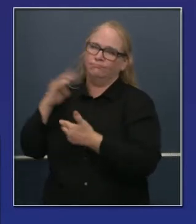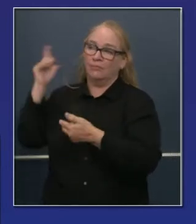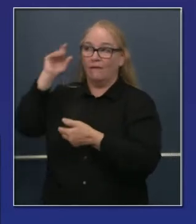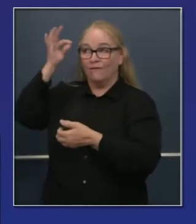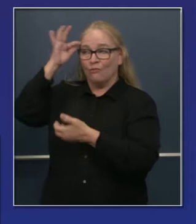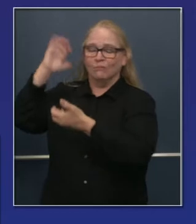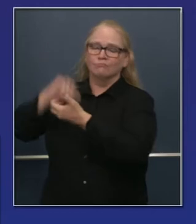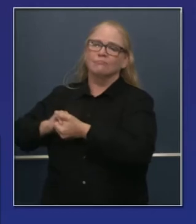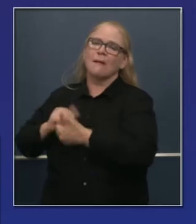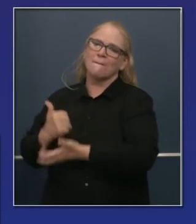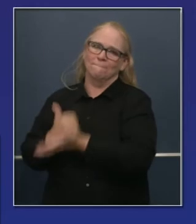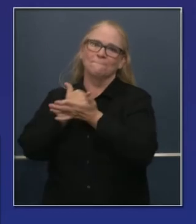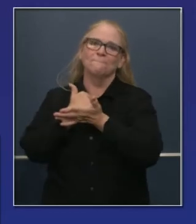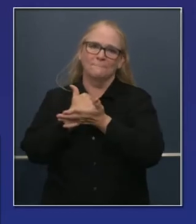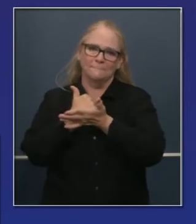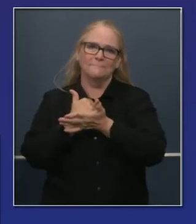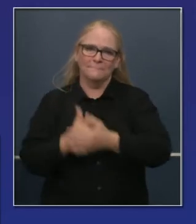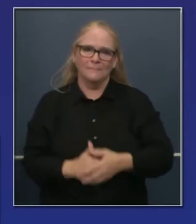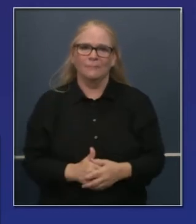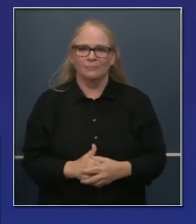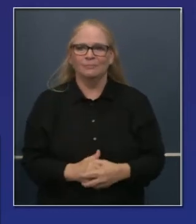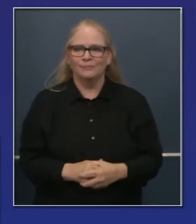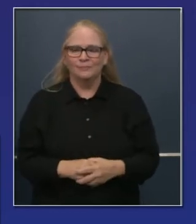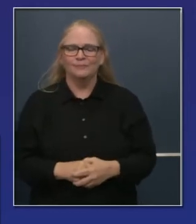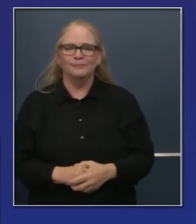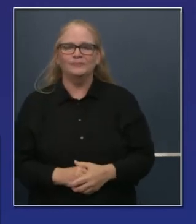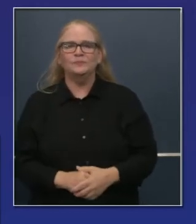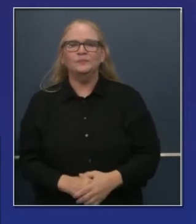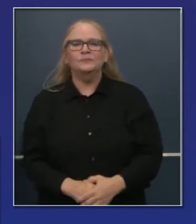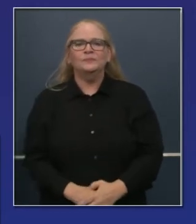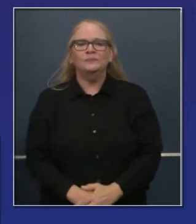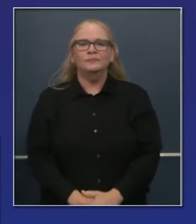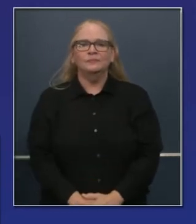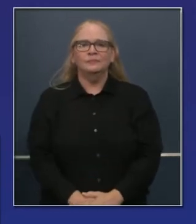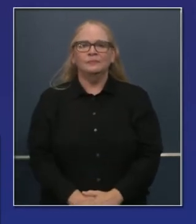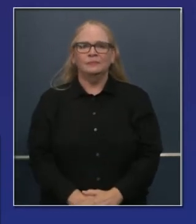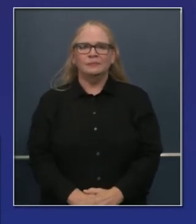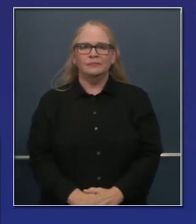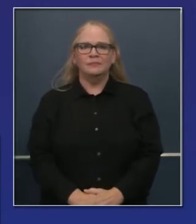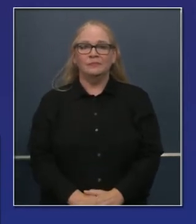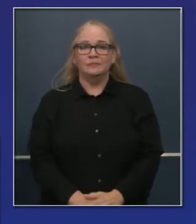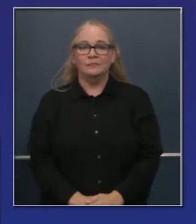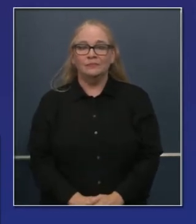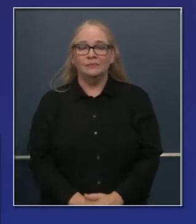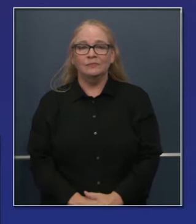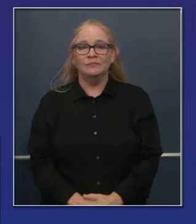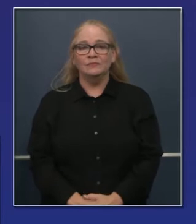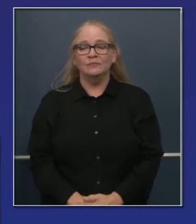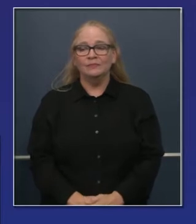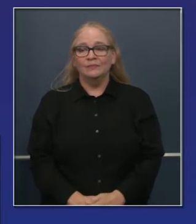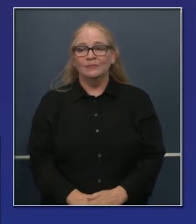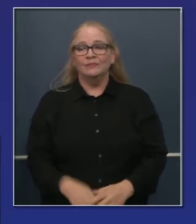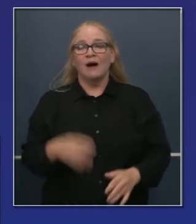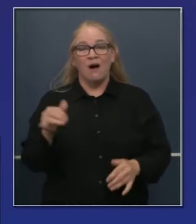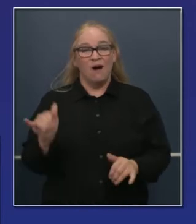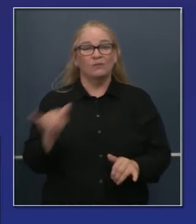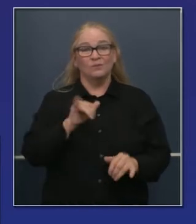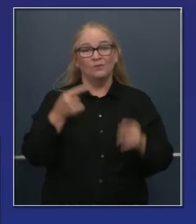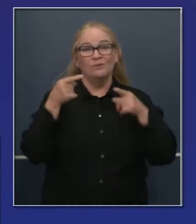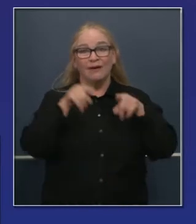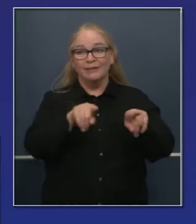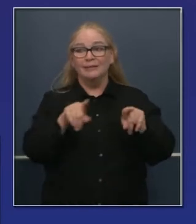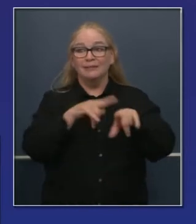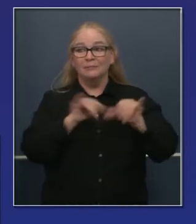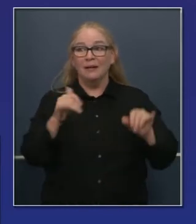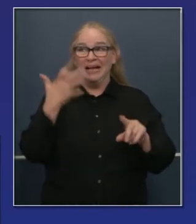federales que entran en juego extraordinariamente circunstancias como éstas también momentos como